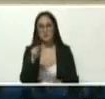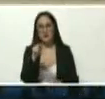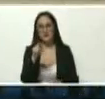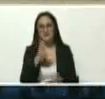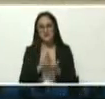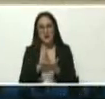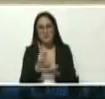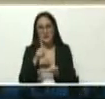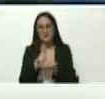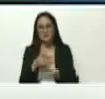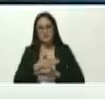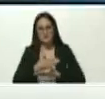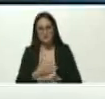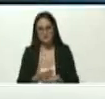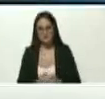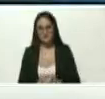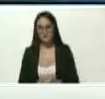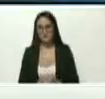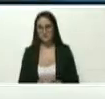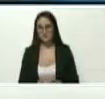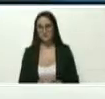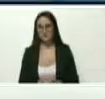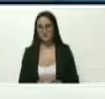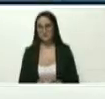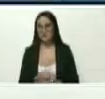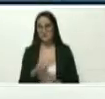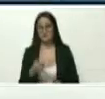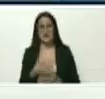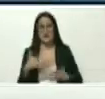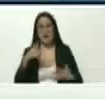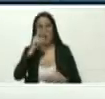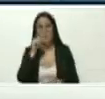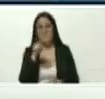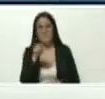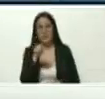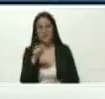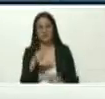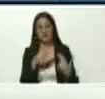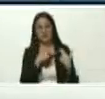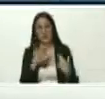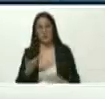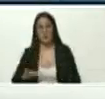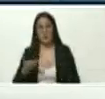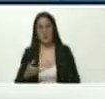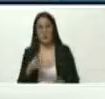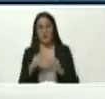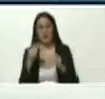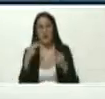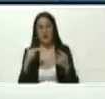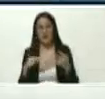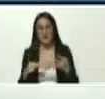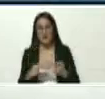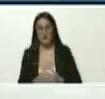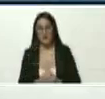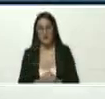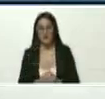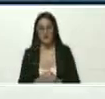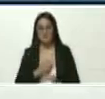siempre presente con nosotros, un gran hombre que jugó un papel muy importante en todas estas etapas,